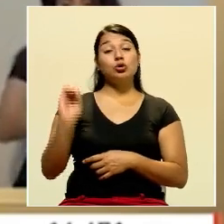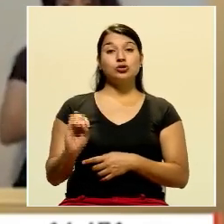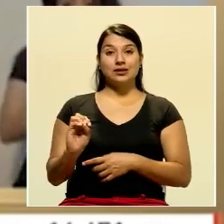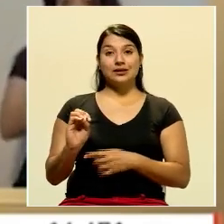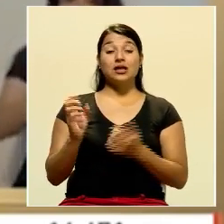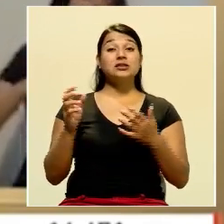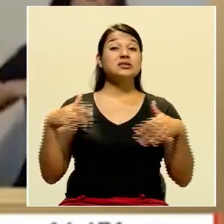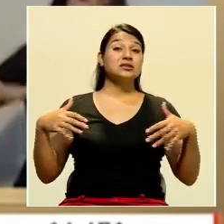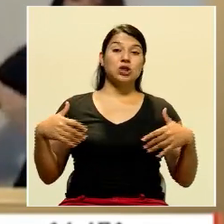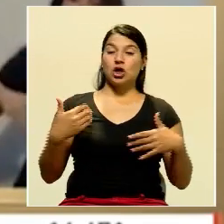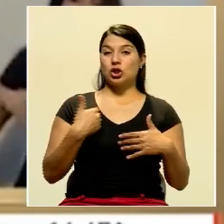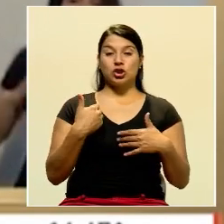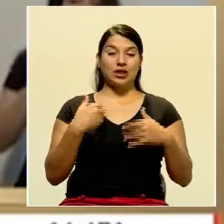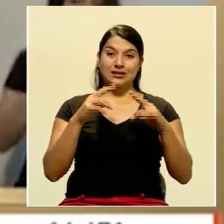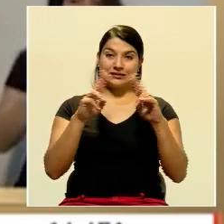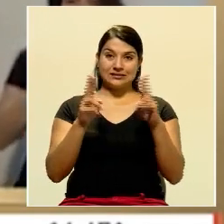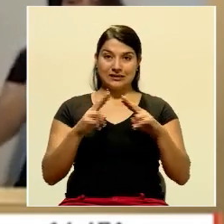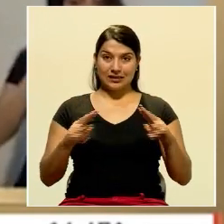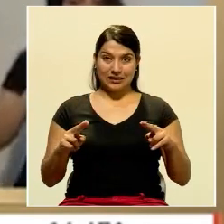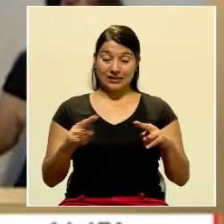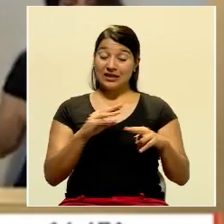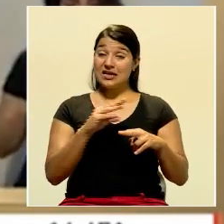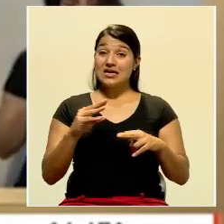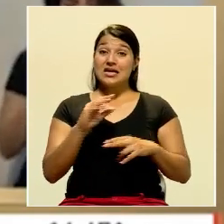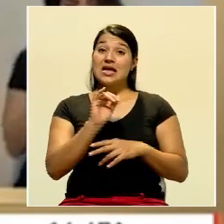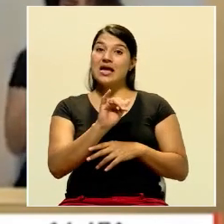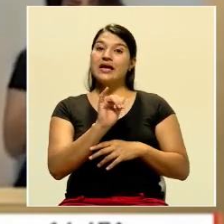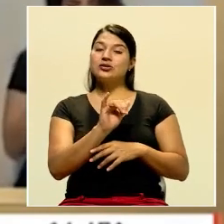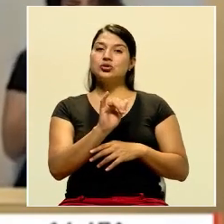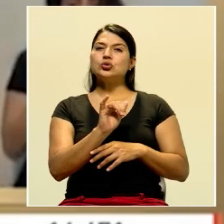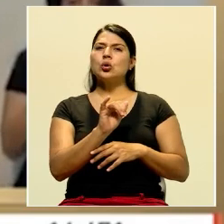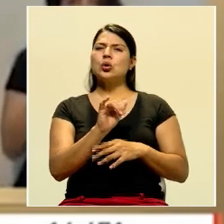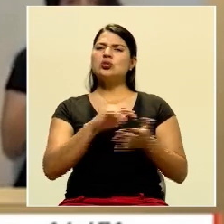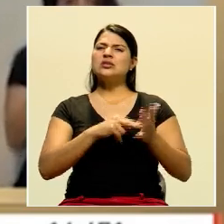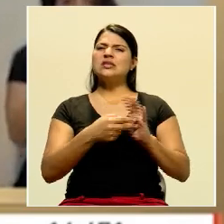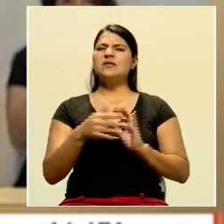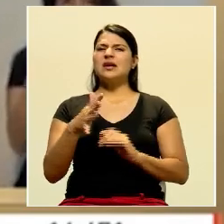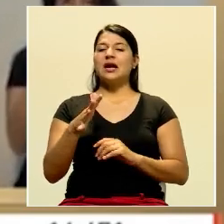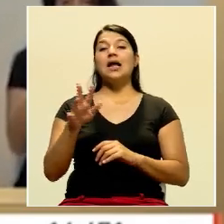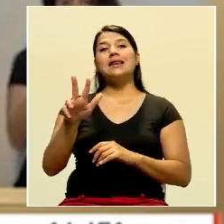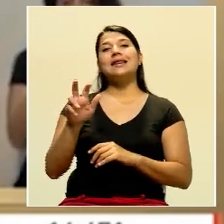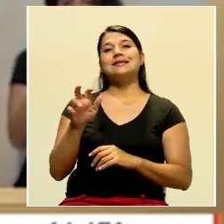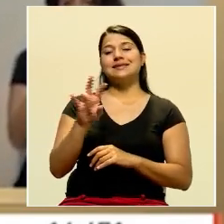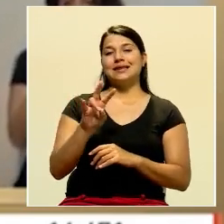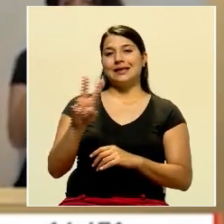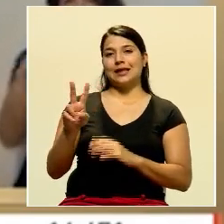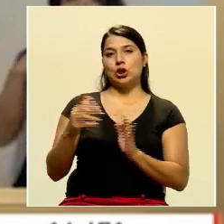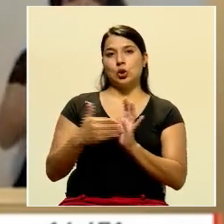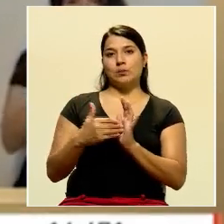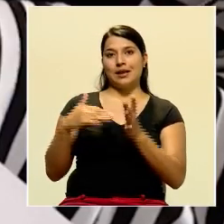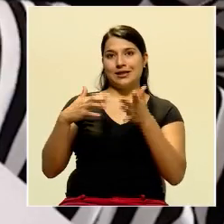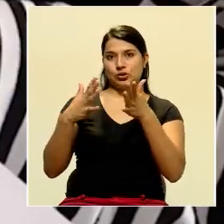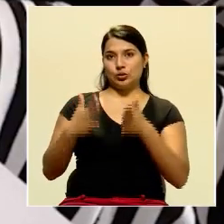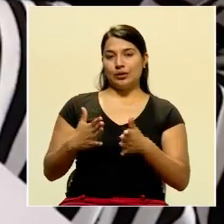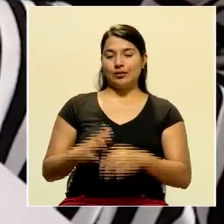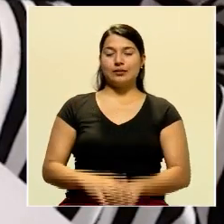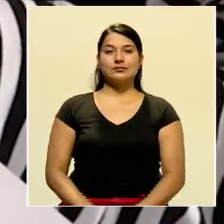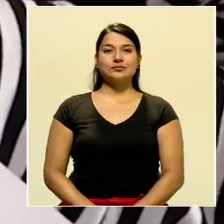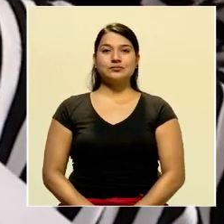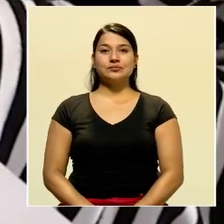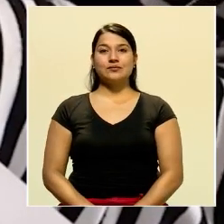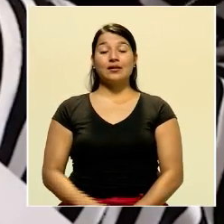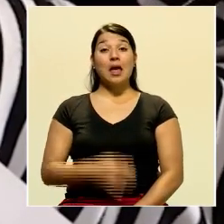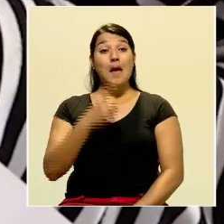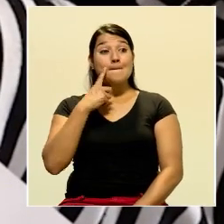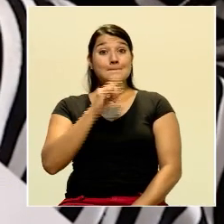34,86% todavía no poseen conectividad y esto está alrededor de 372.000 estudiantes.